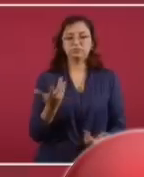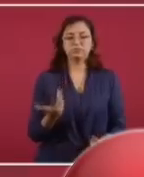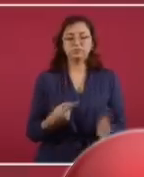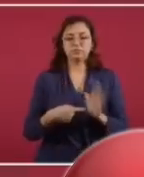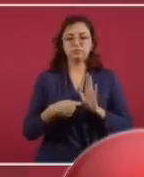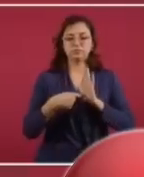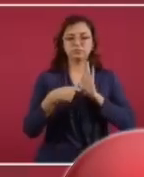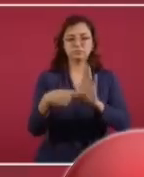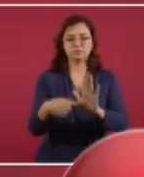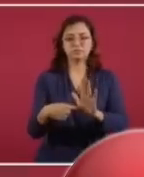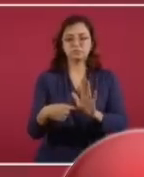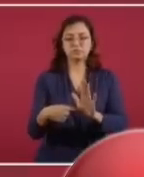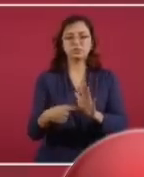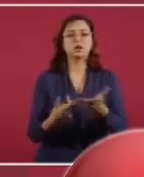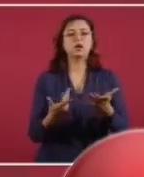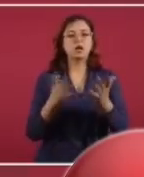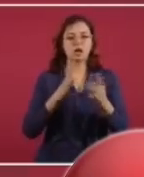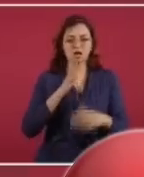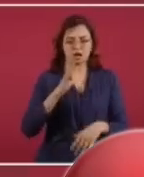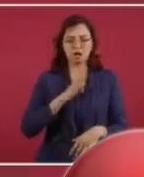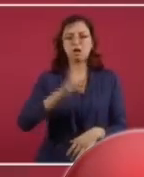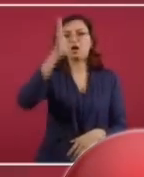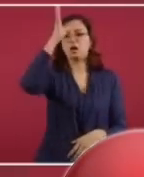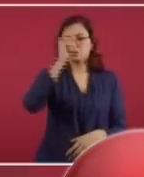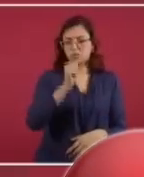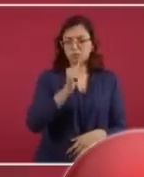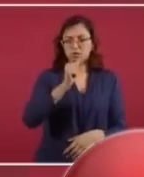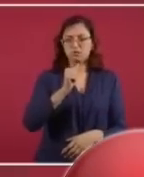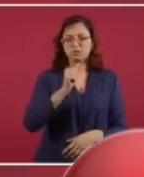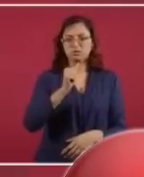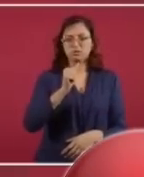considero que tiene consenso